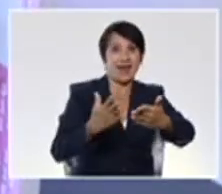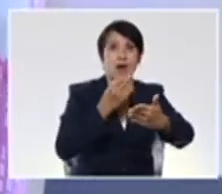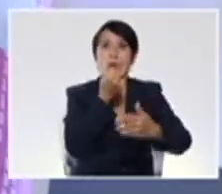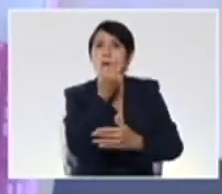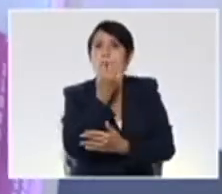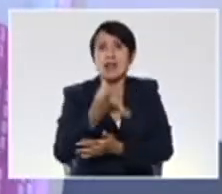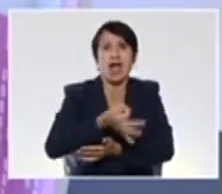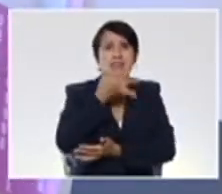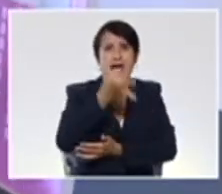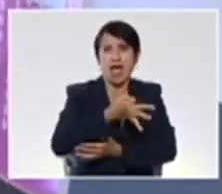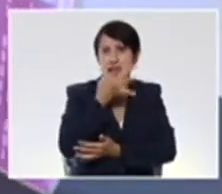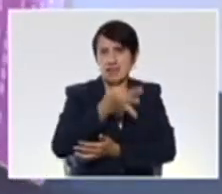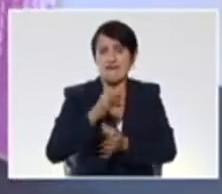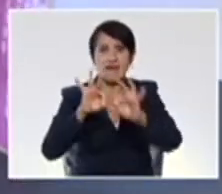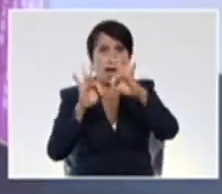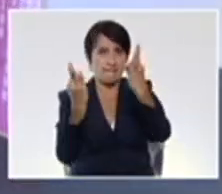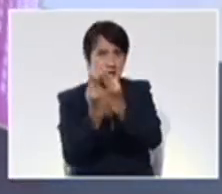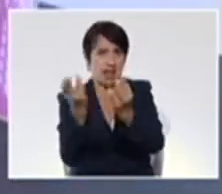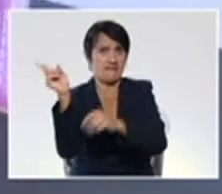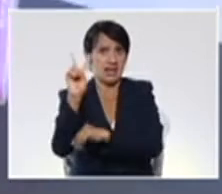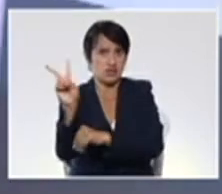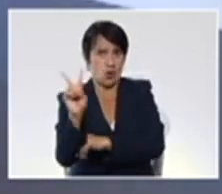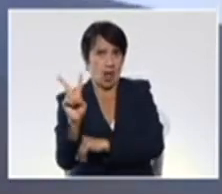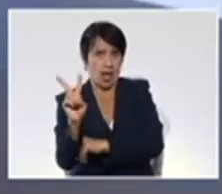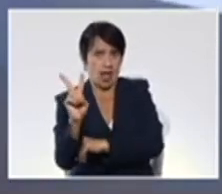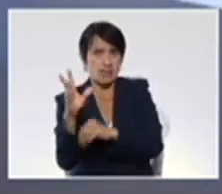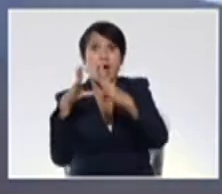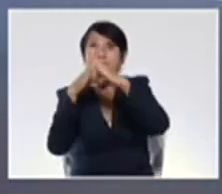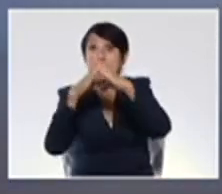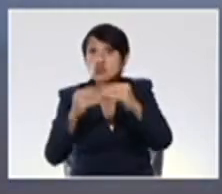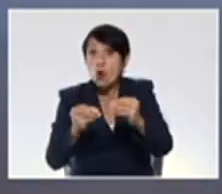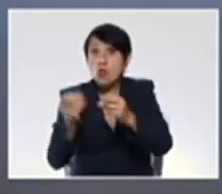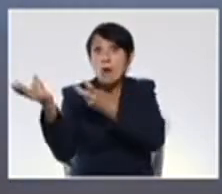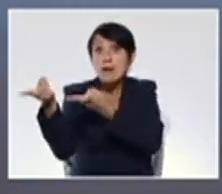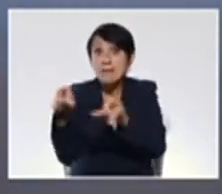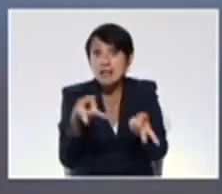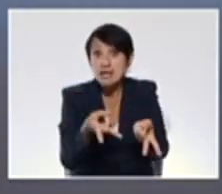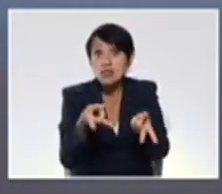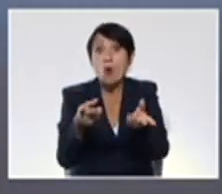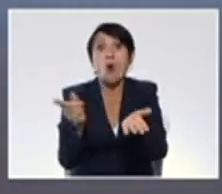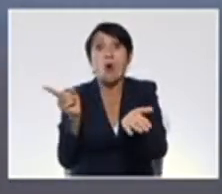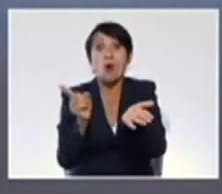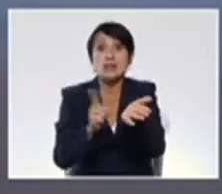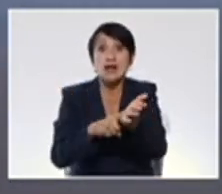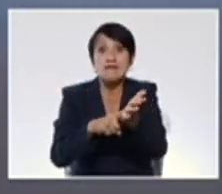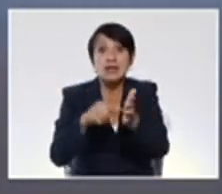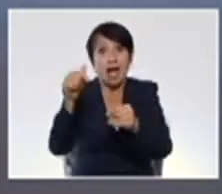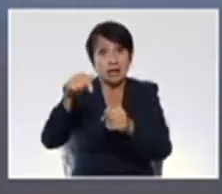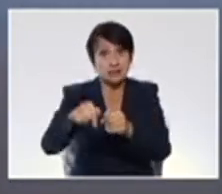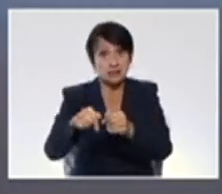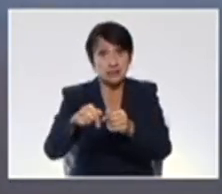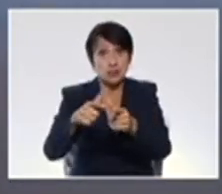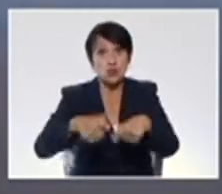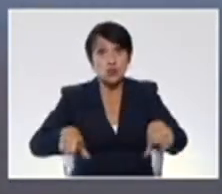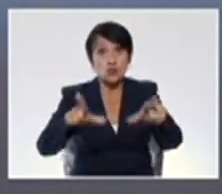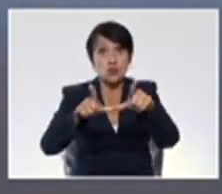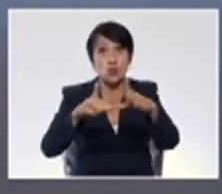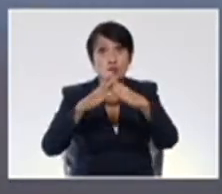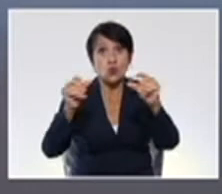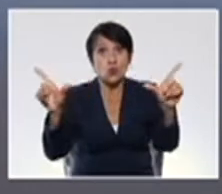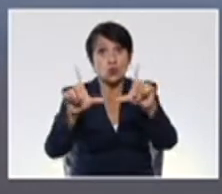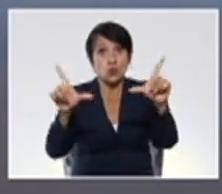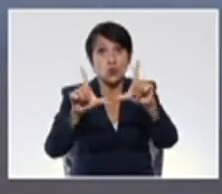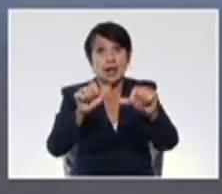¡Dibújame! Muy buenas tardes, familia venezolana. Sean todas y todos bienvenidos nuevamente a nuestro